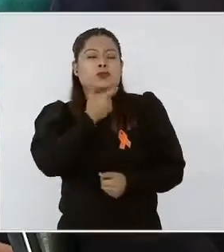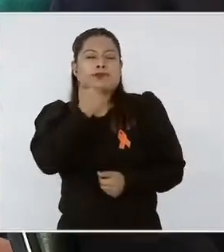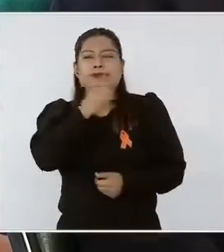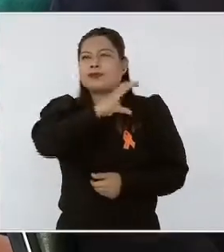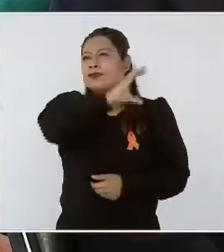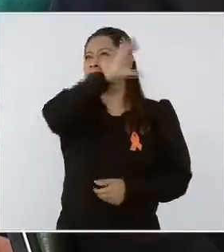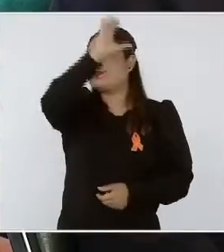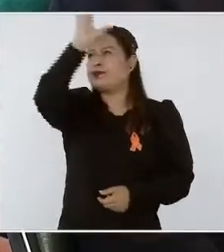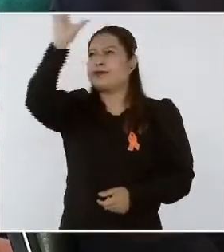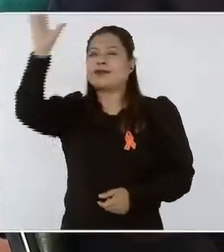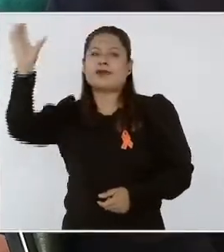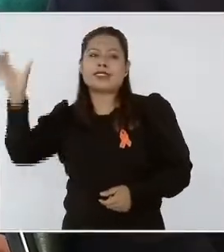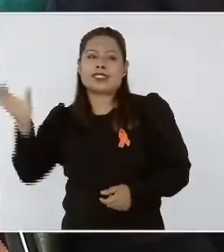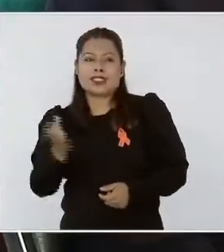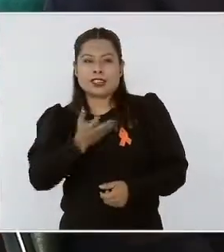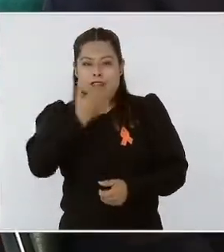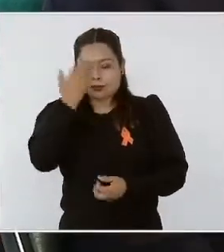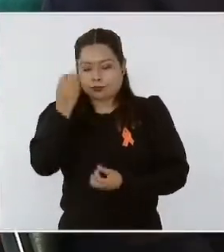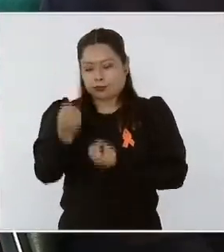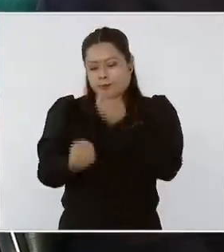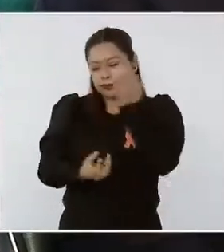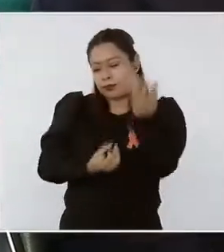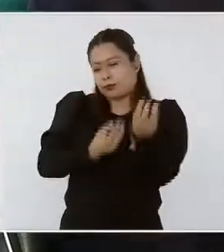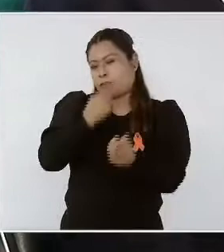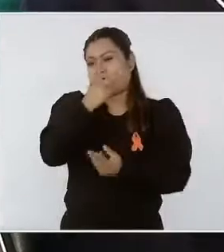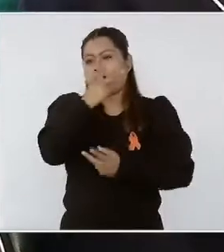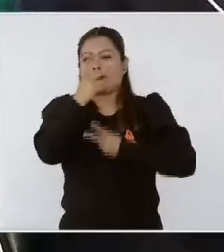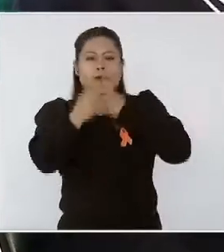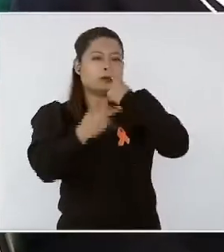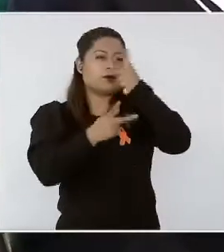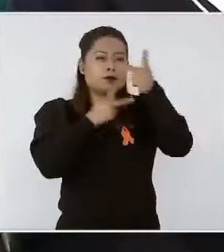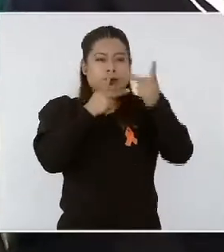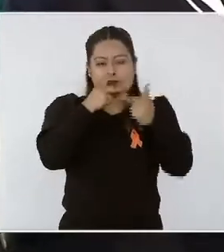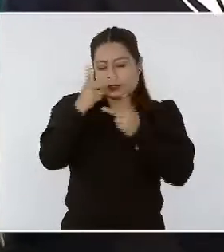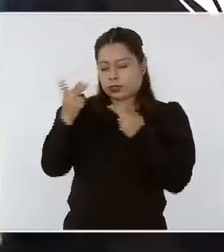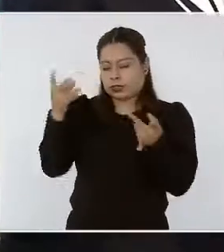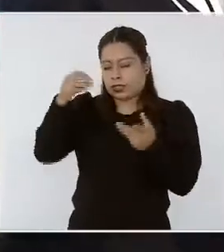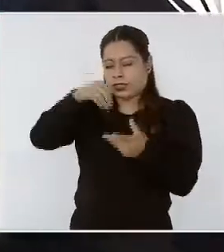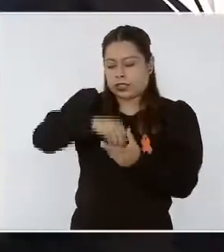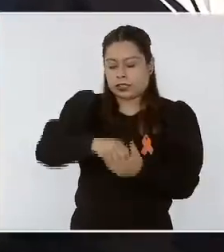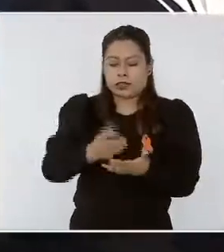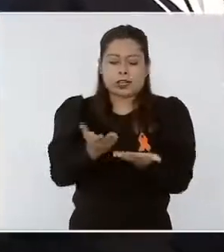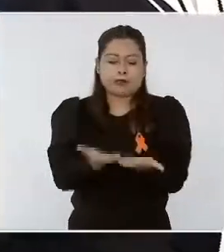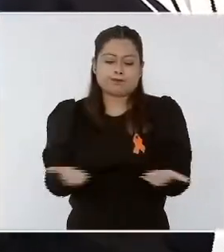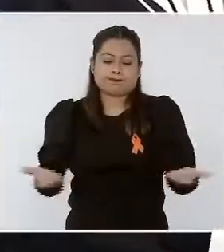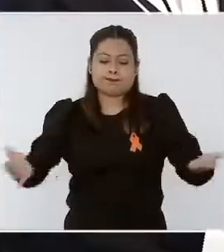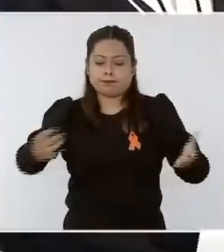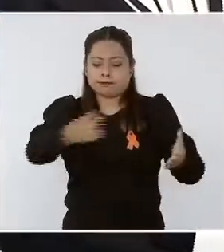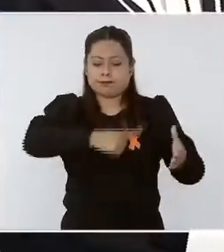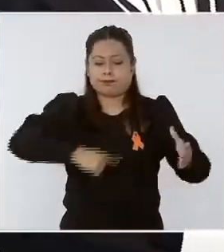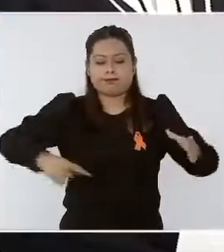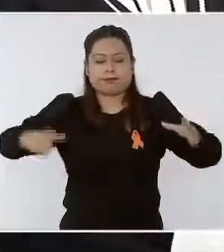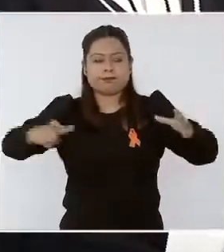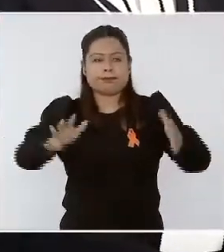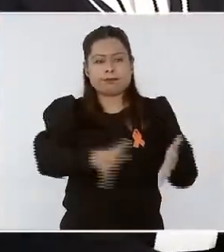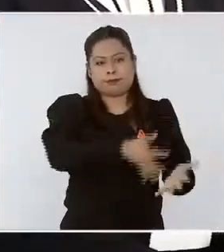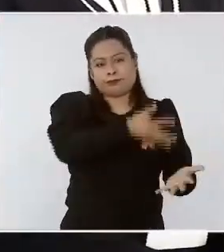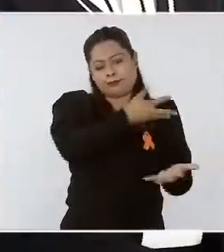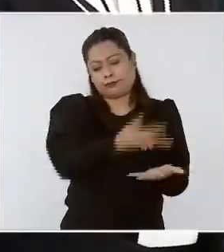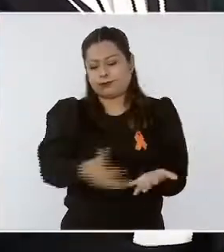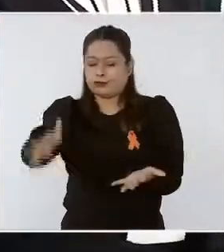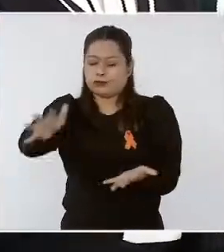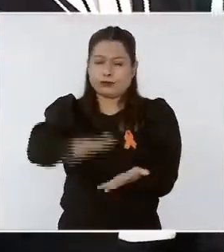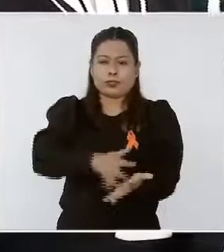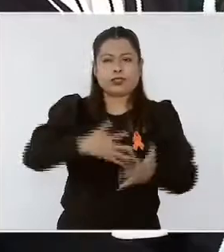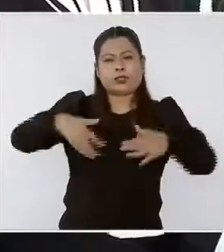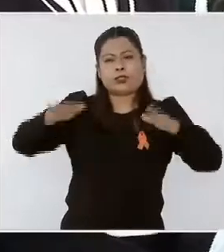cielo. Florean tus palabras al ponerte sobre el comal y levantas el vuelo